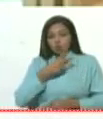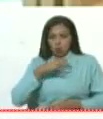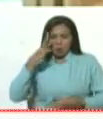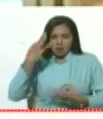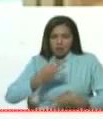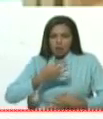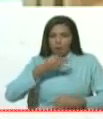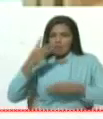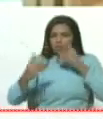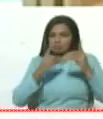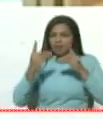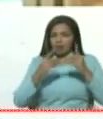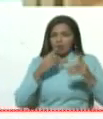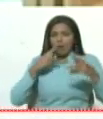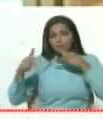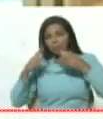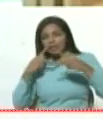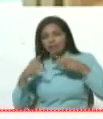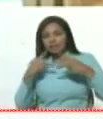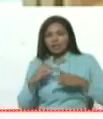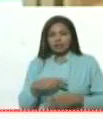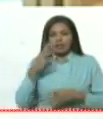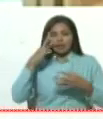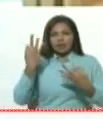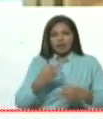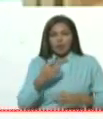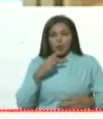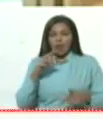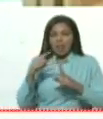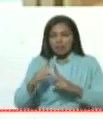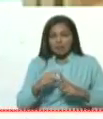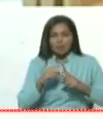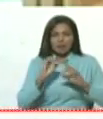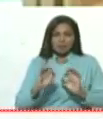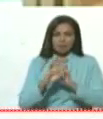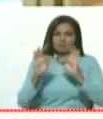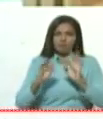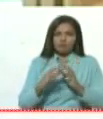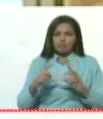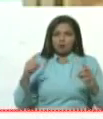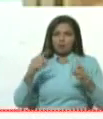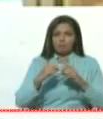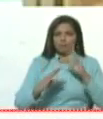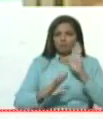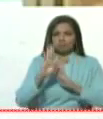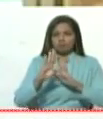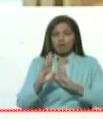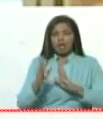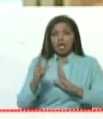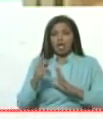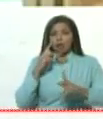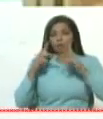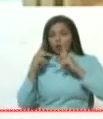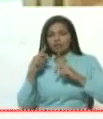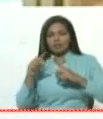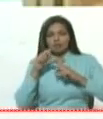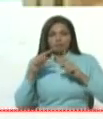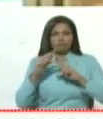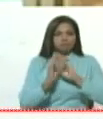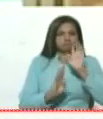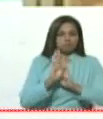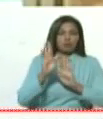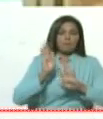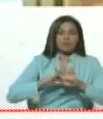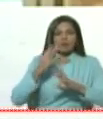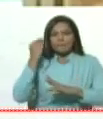diálogo, creo en la política, creo en la palabra con P mayúscula y en la política con P mayúscula,